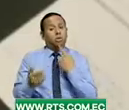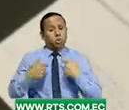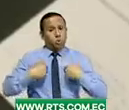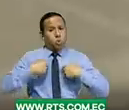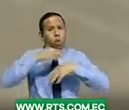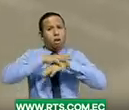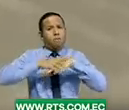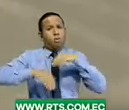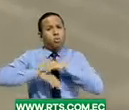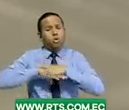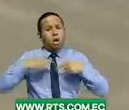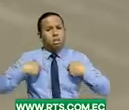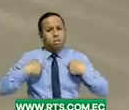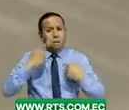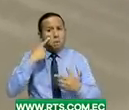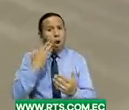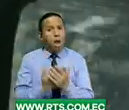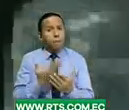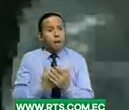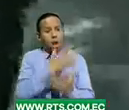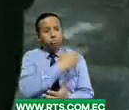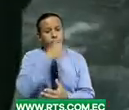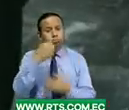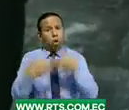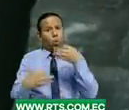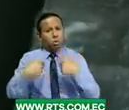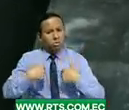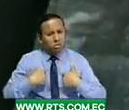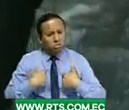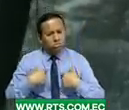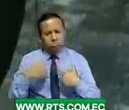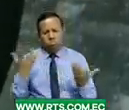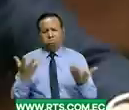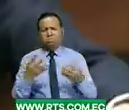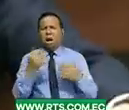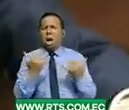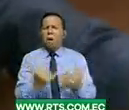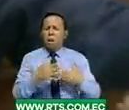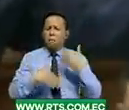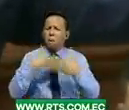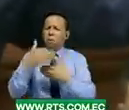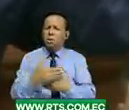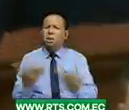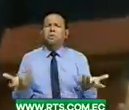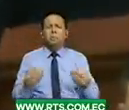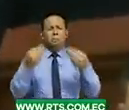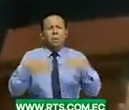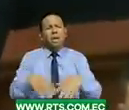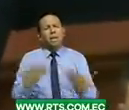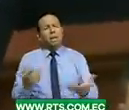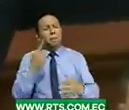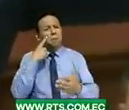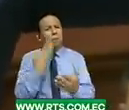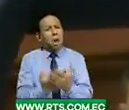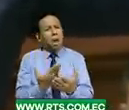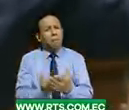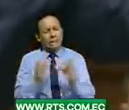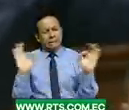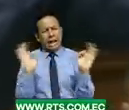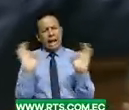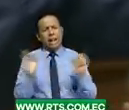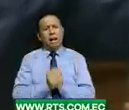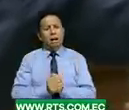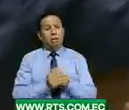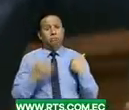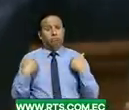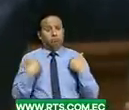existen pruebas para enjuiciarlo, y calificó de infundado a este proceso. Porque jamás a lo